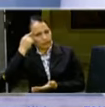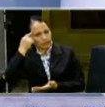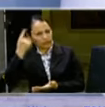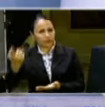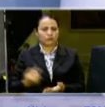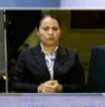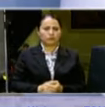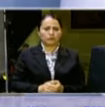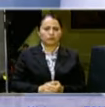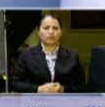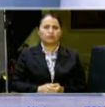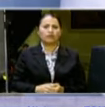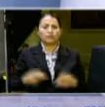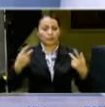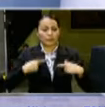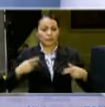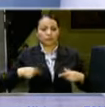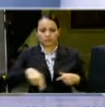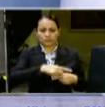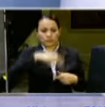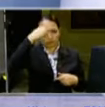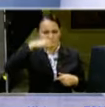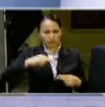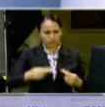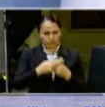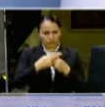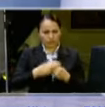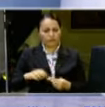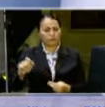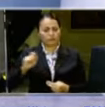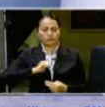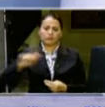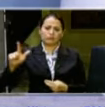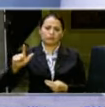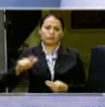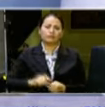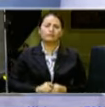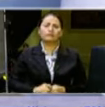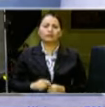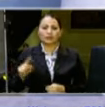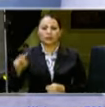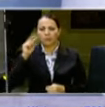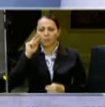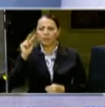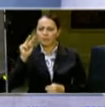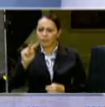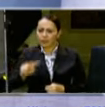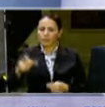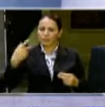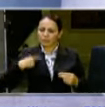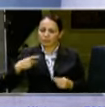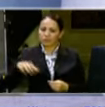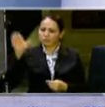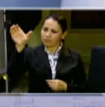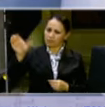el caso de los mexicanos. Ha sido un privilegio ver a una persona talentosa y